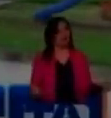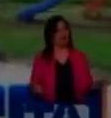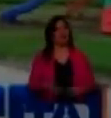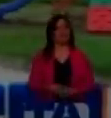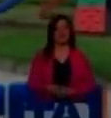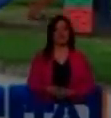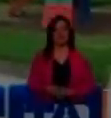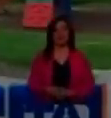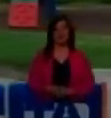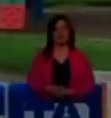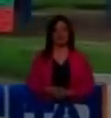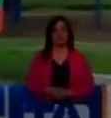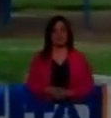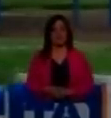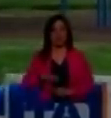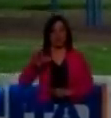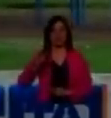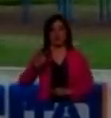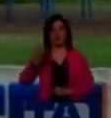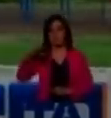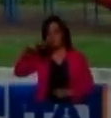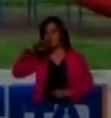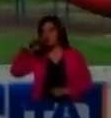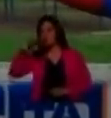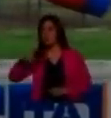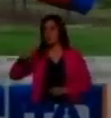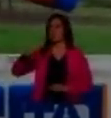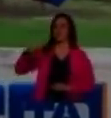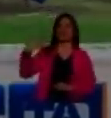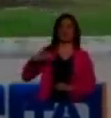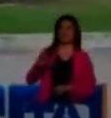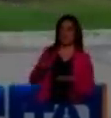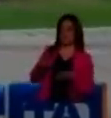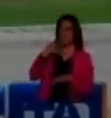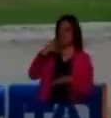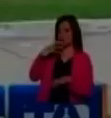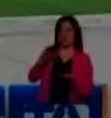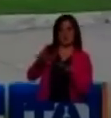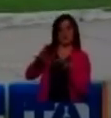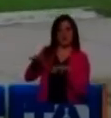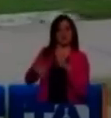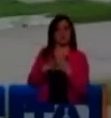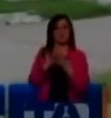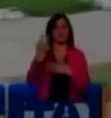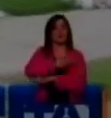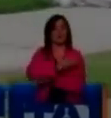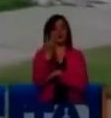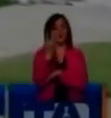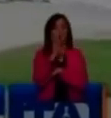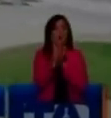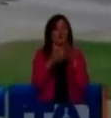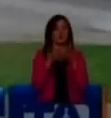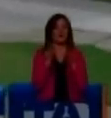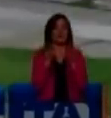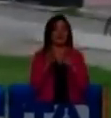seguro, porque prácticamente los perritos tienen un olfato. Y hace 2 días nuevamente lanzaron